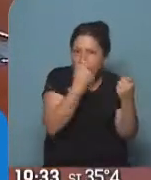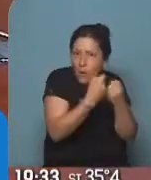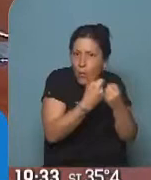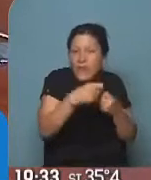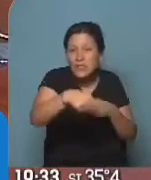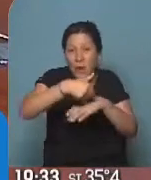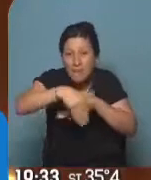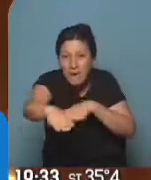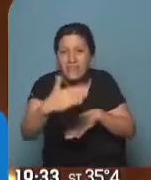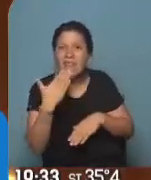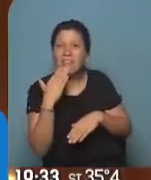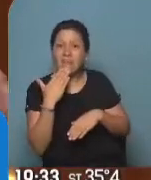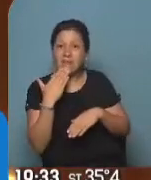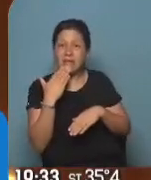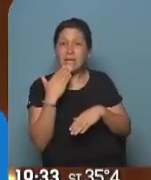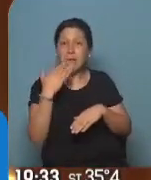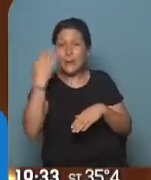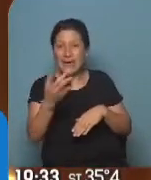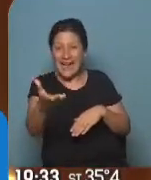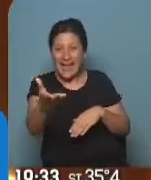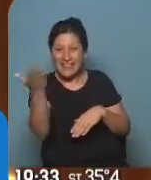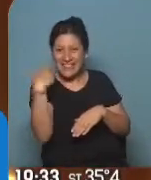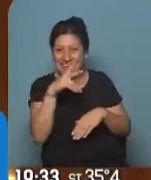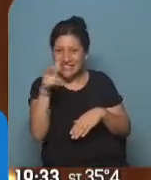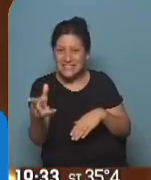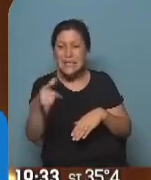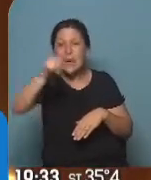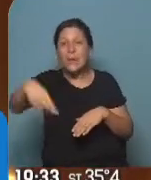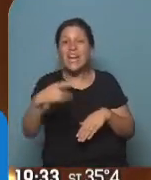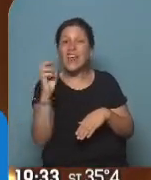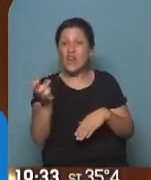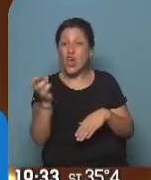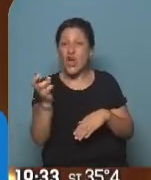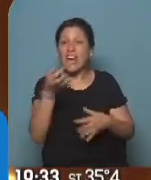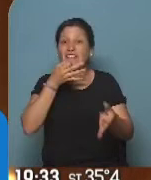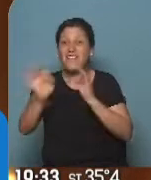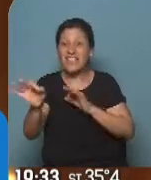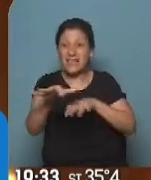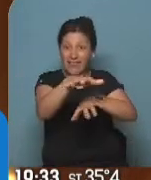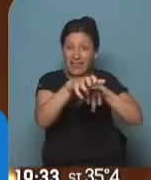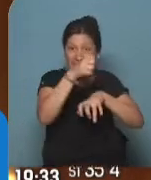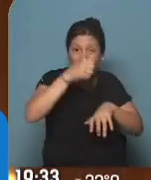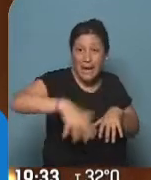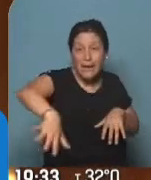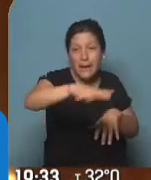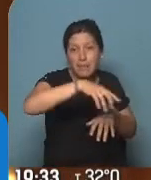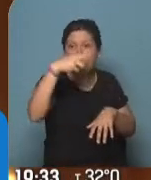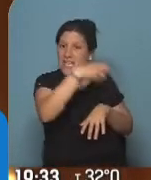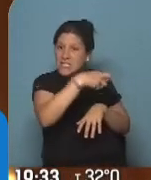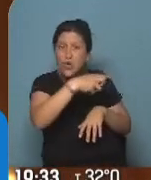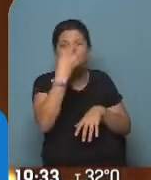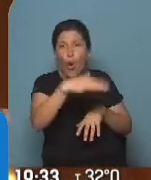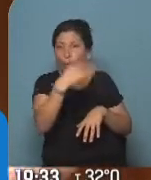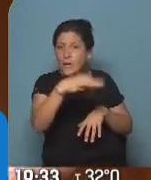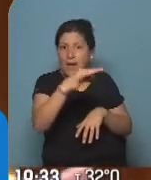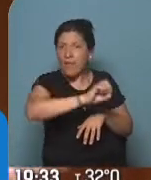abril. Entonces ahora viene, como bien dice él, los dólares de la cosecha, que está bien, los exportadores no están obligados a liquidar, pero siempre